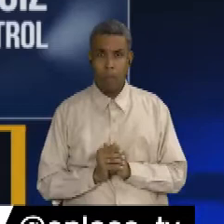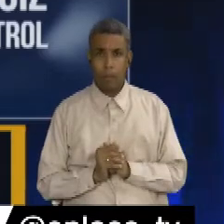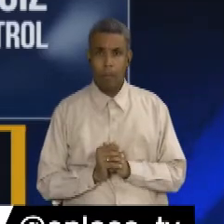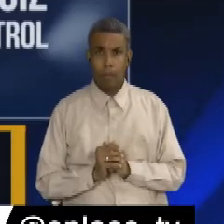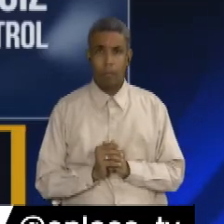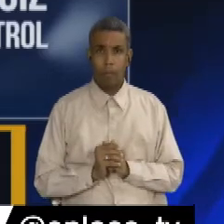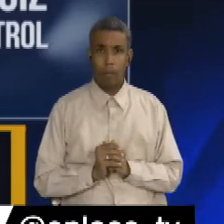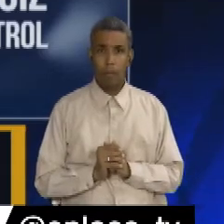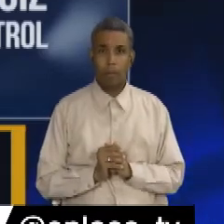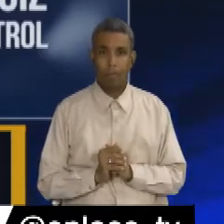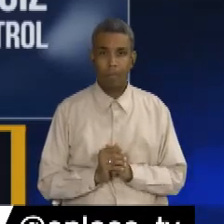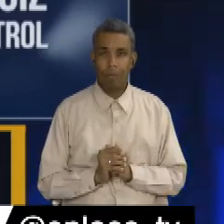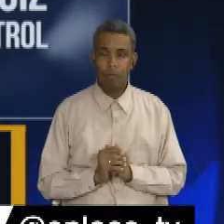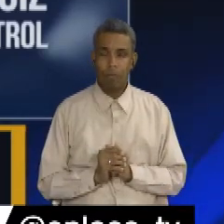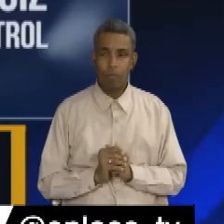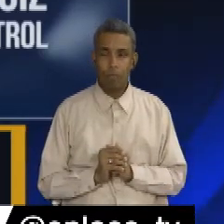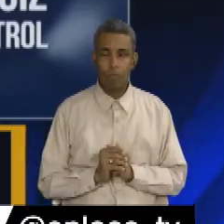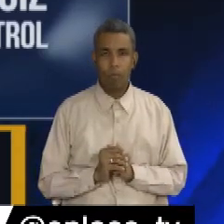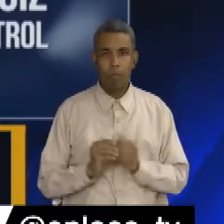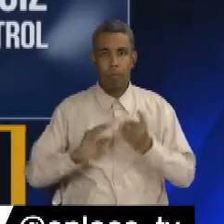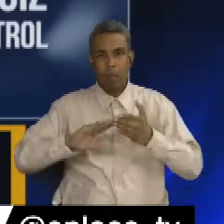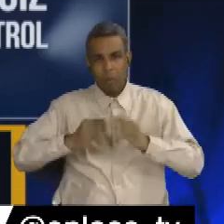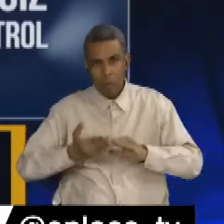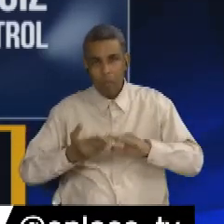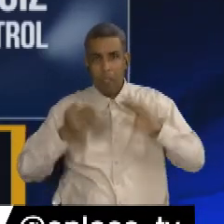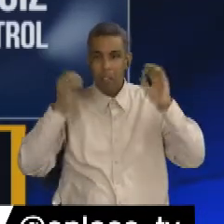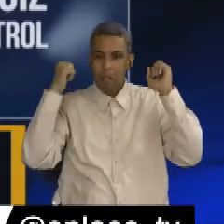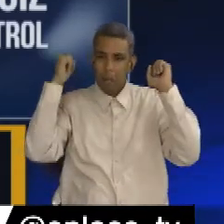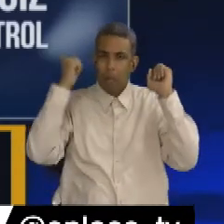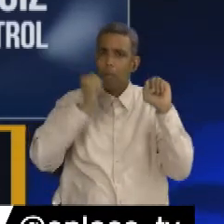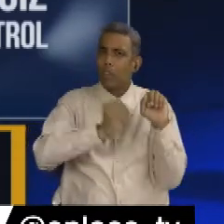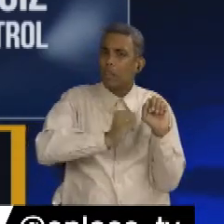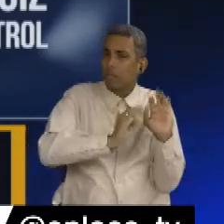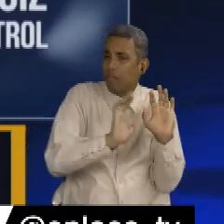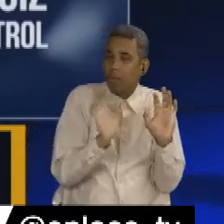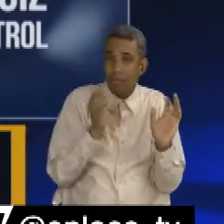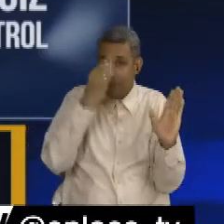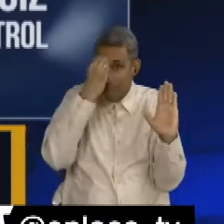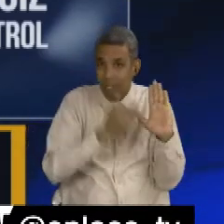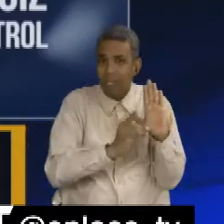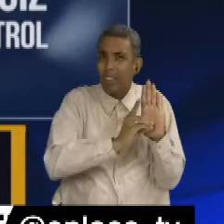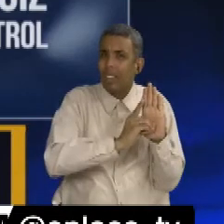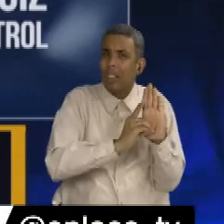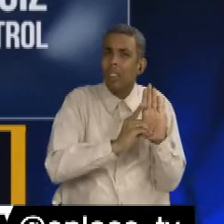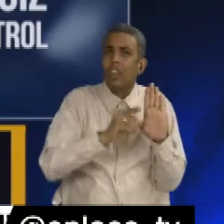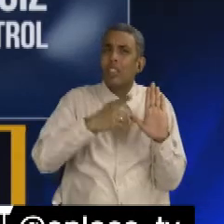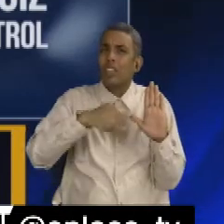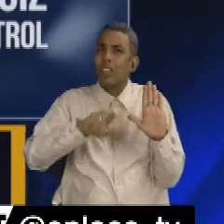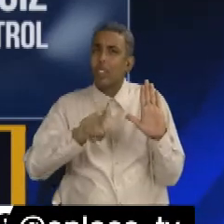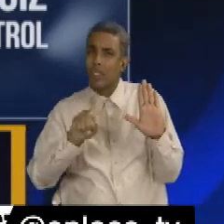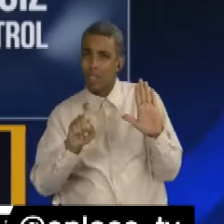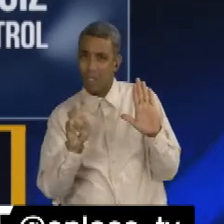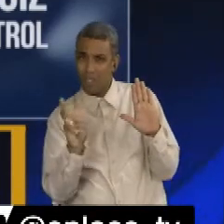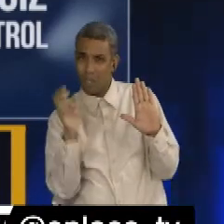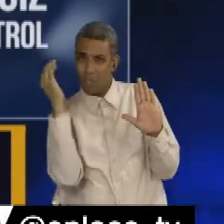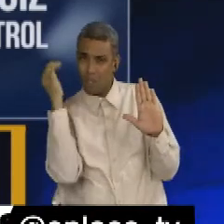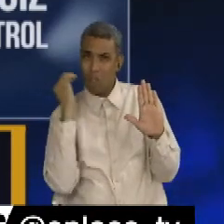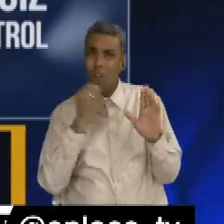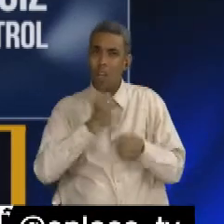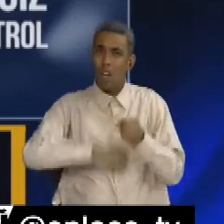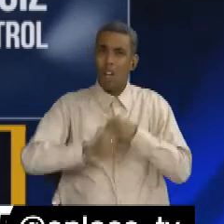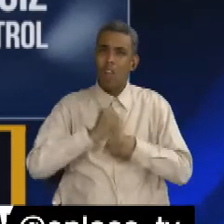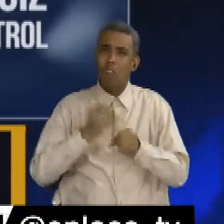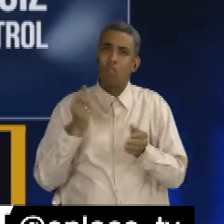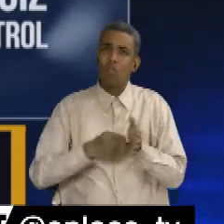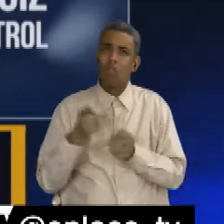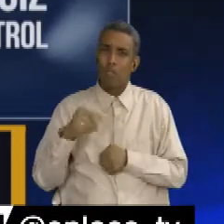las inquietudes que no solo genera la implementación del decreto 1668 del 2016, sino que también es la forma